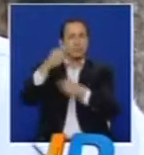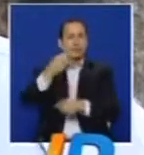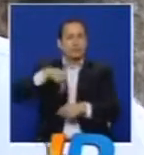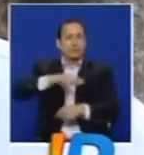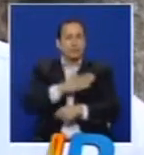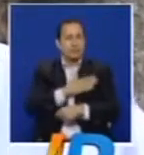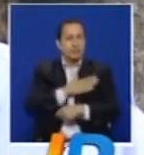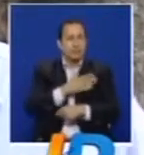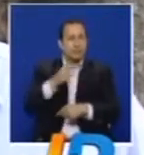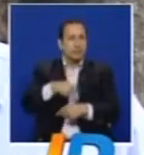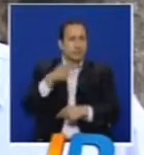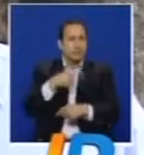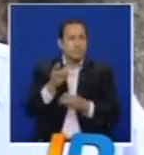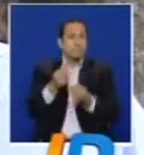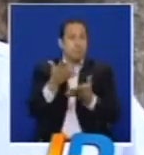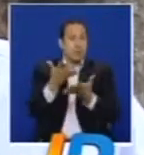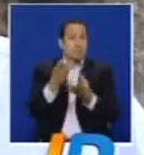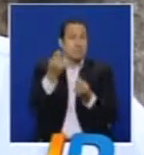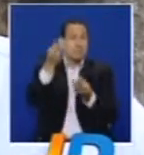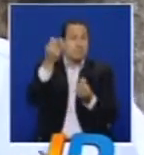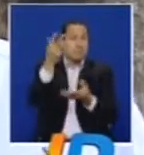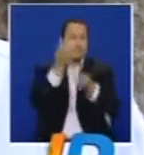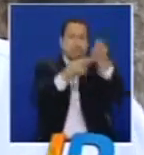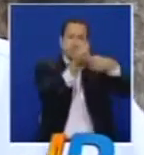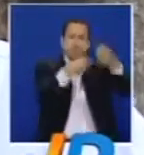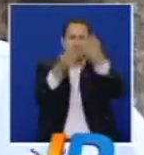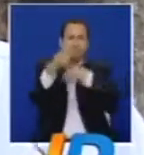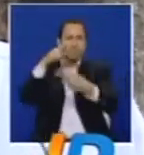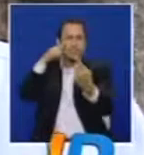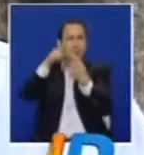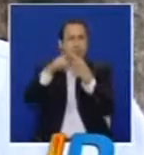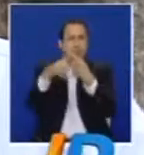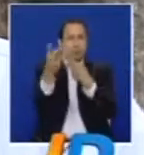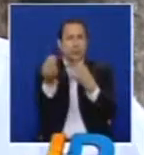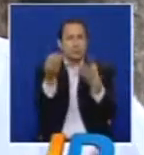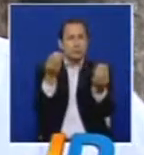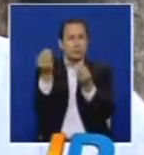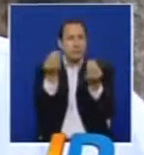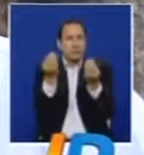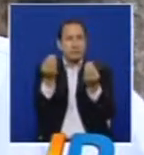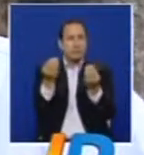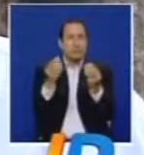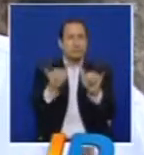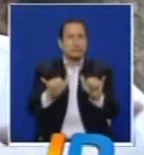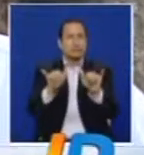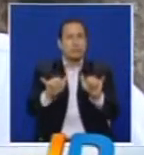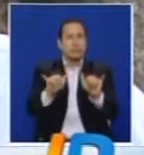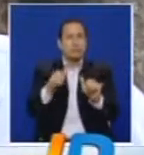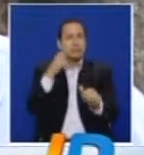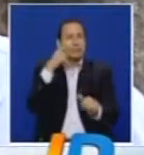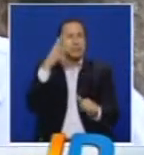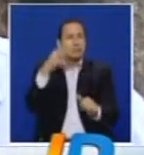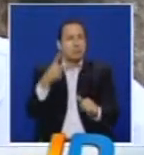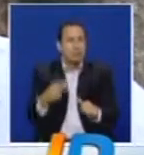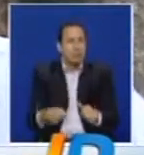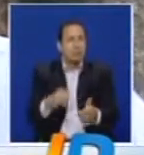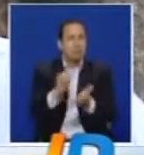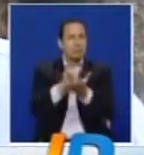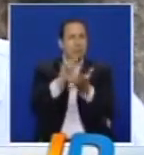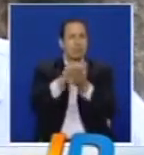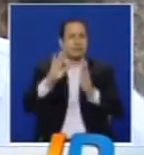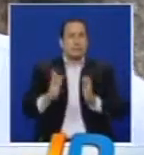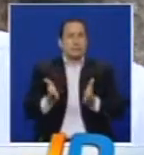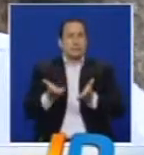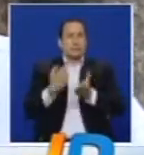que son de un sistema capitalista, estas poblaciones no van a avanzar si también no van concomitantemente